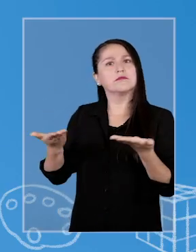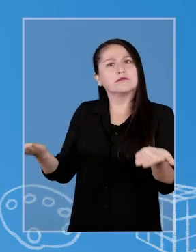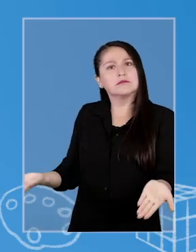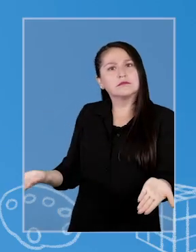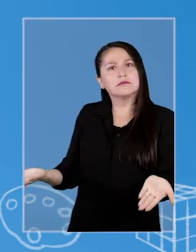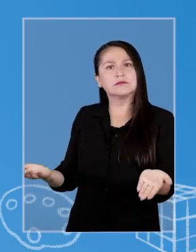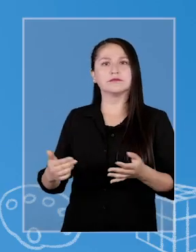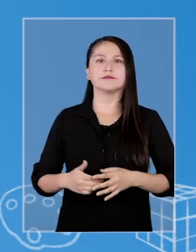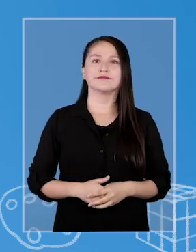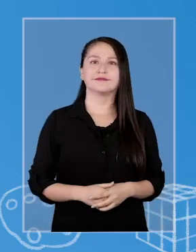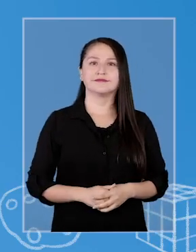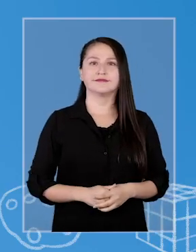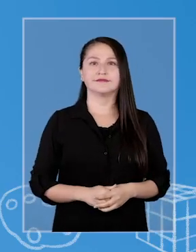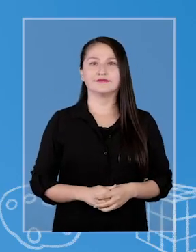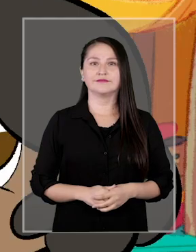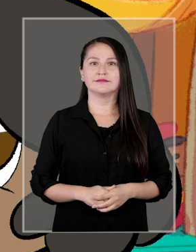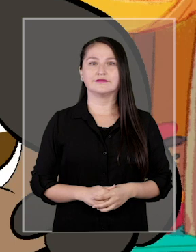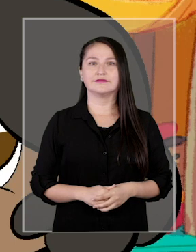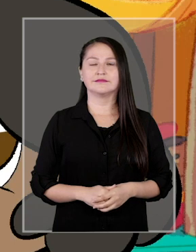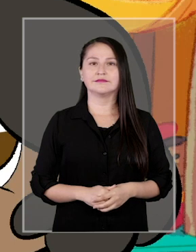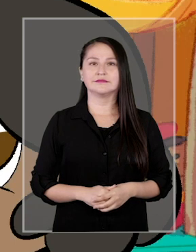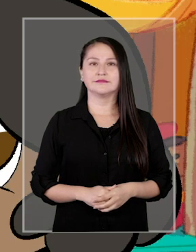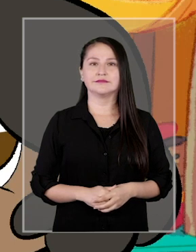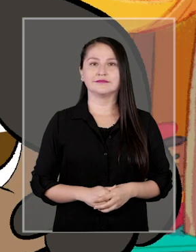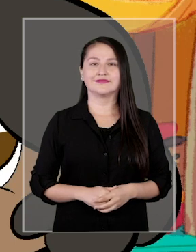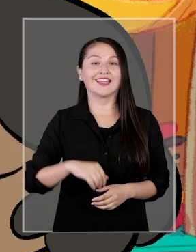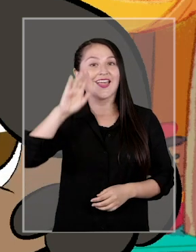¿Dónde están mis derechos?